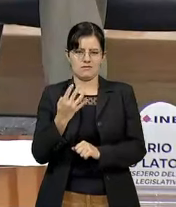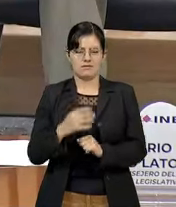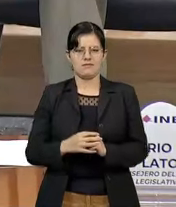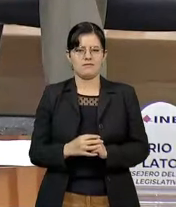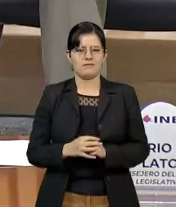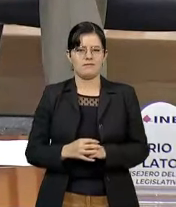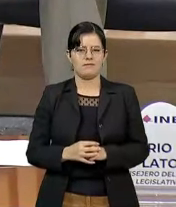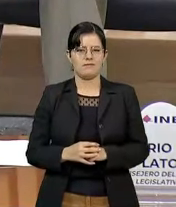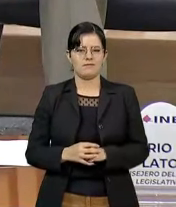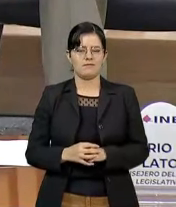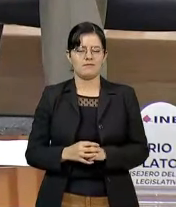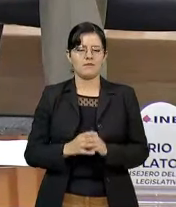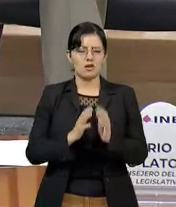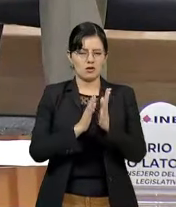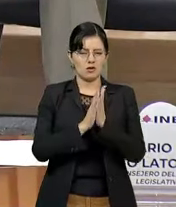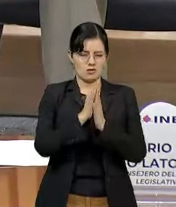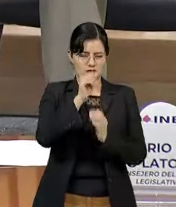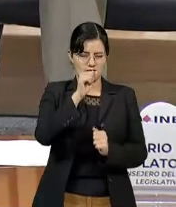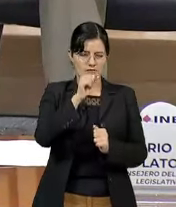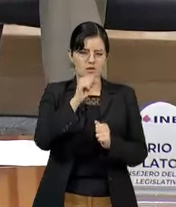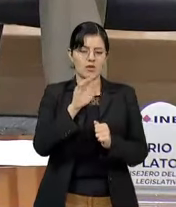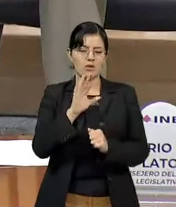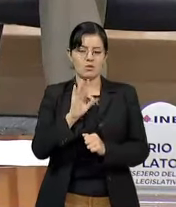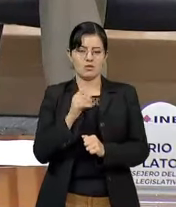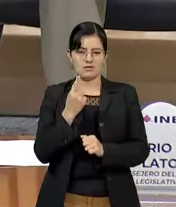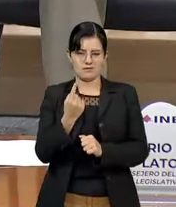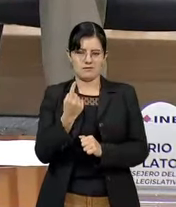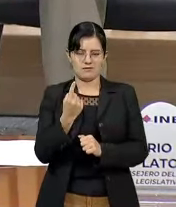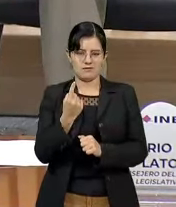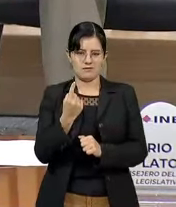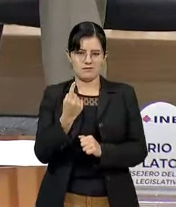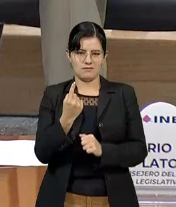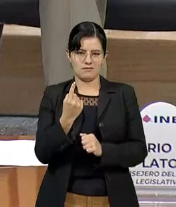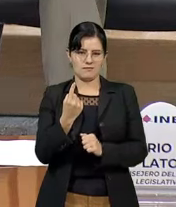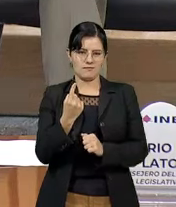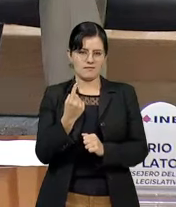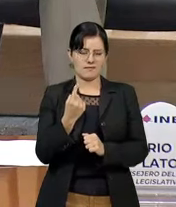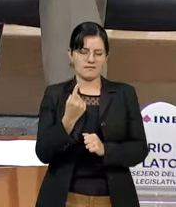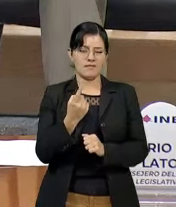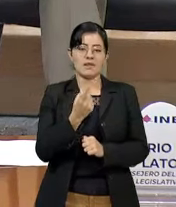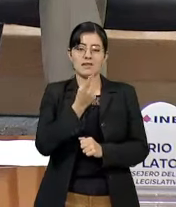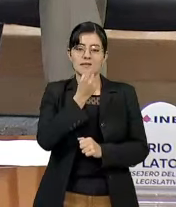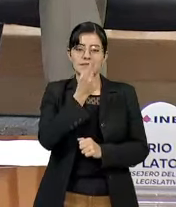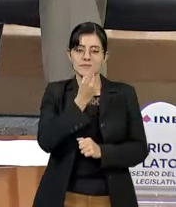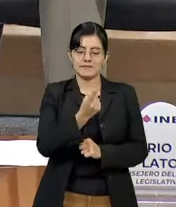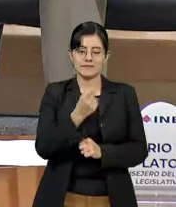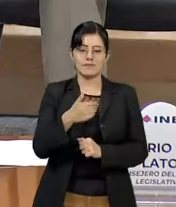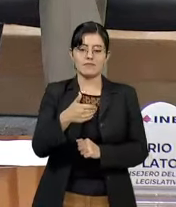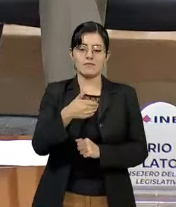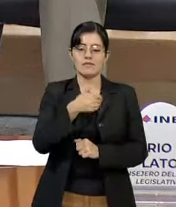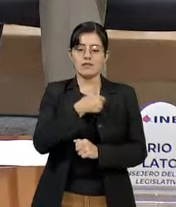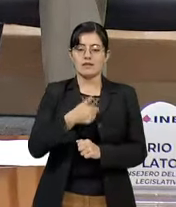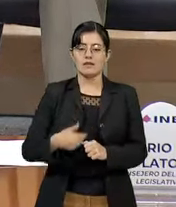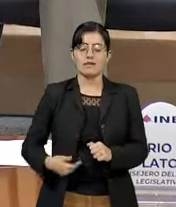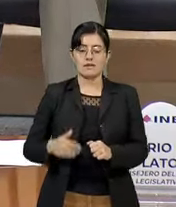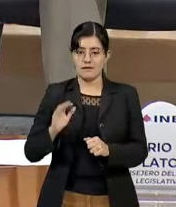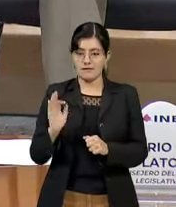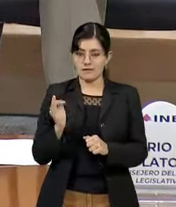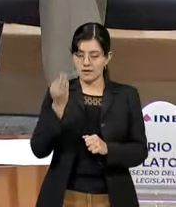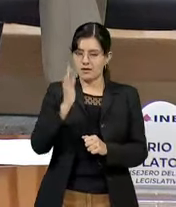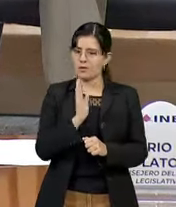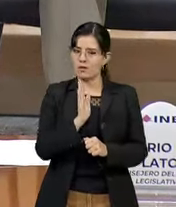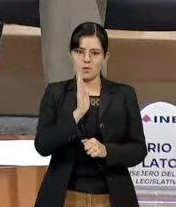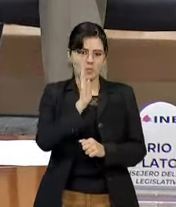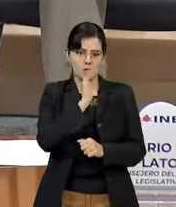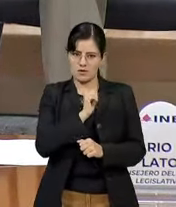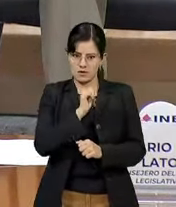134 de la Constitución y el 41 en donde habla precisamente que el presidente de la república no puede Ni